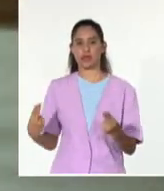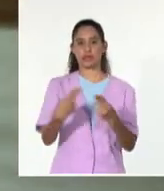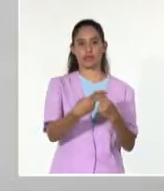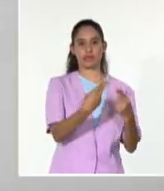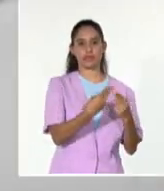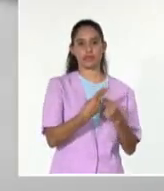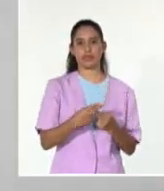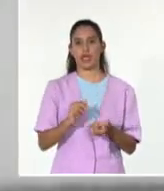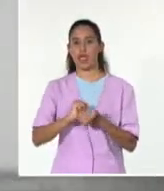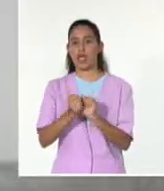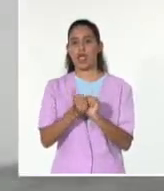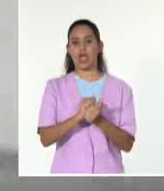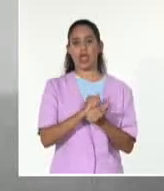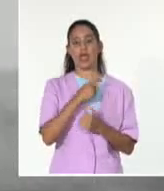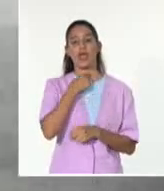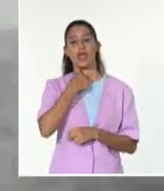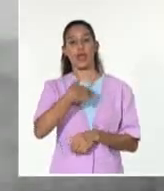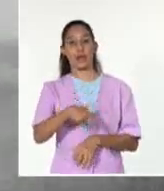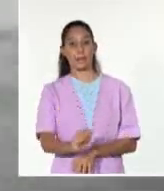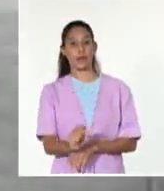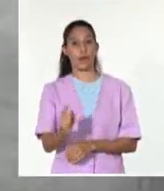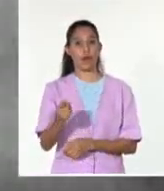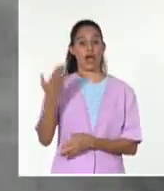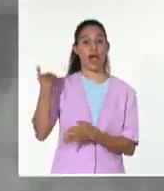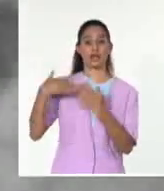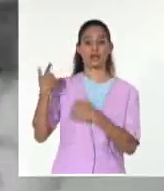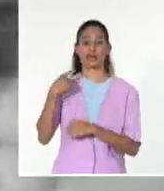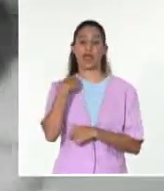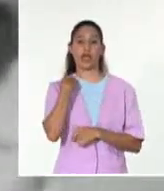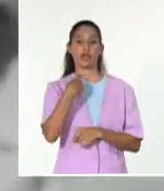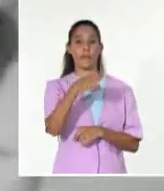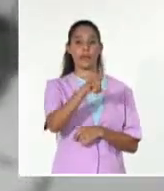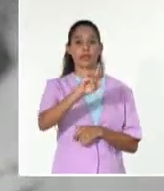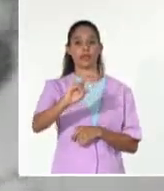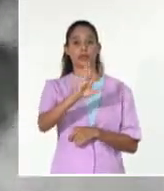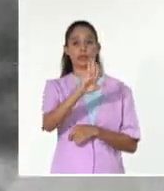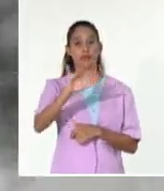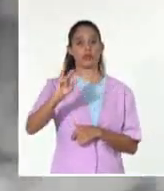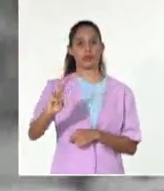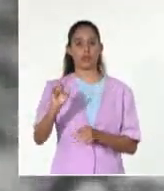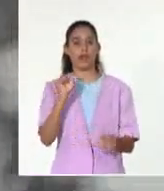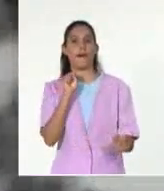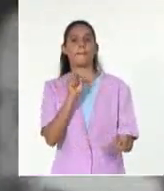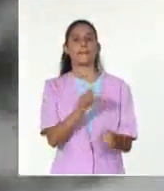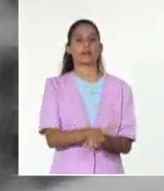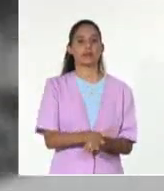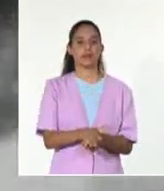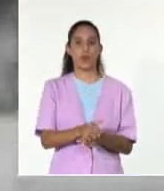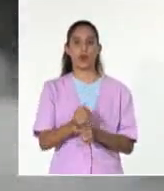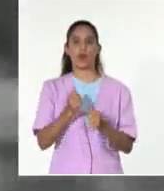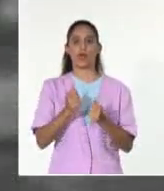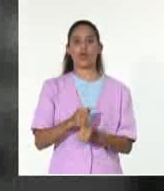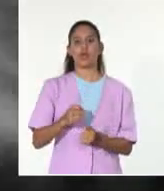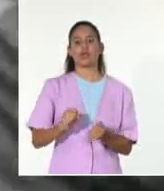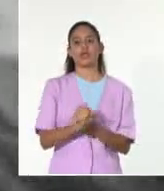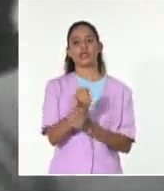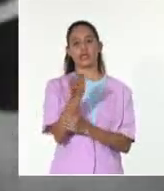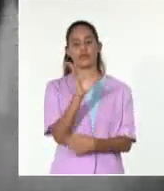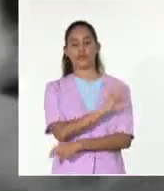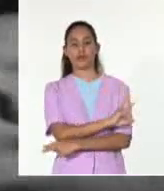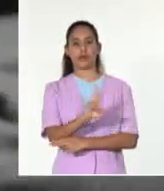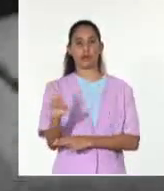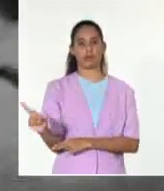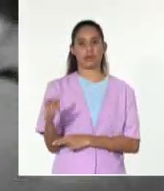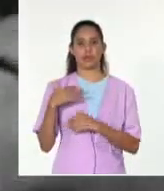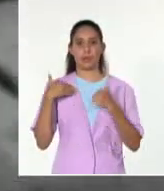titubear al decir que el año 1959 marcó el camino, tanto a nivel continental como en cualquier otro escenario